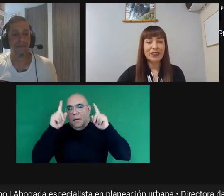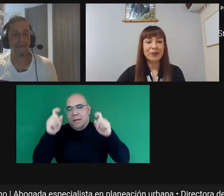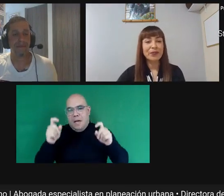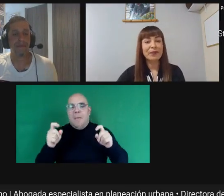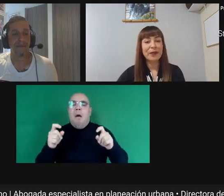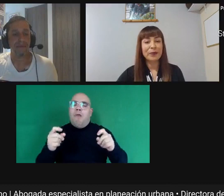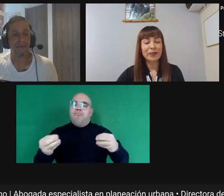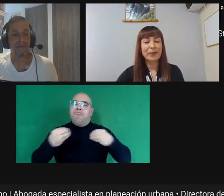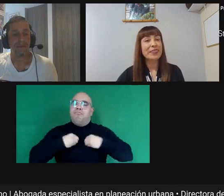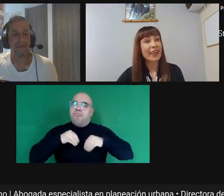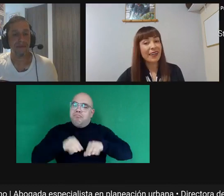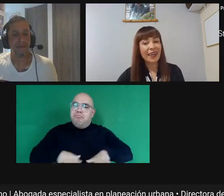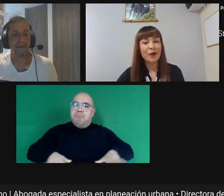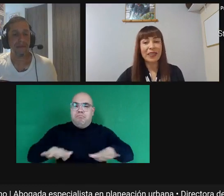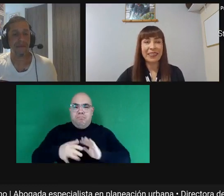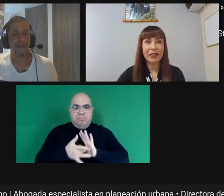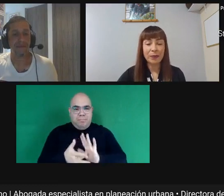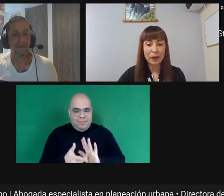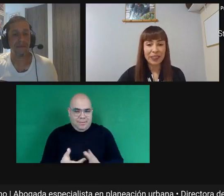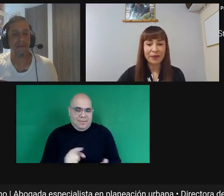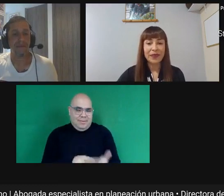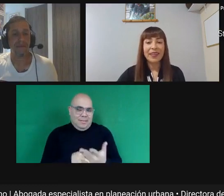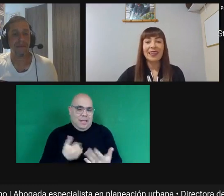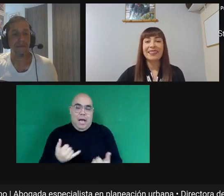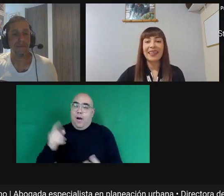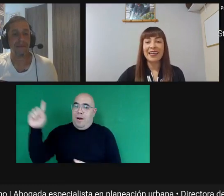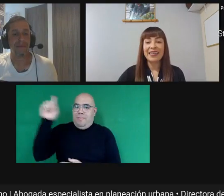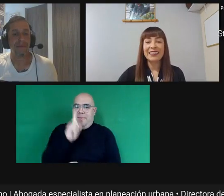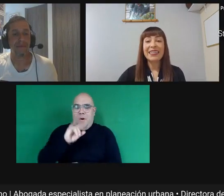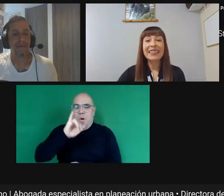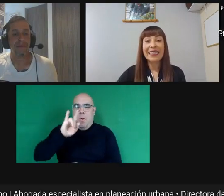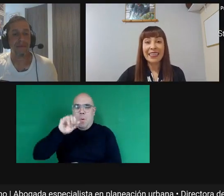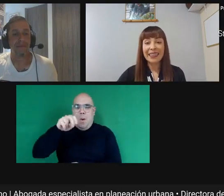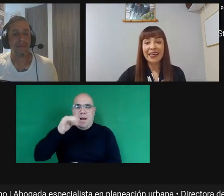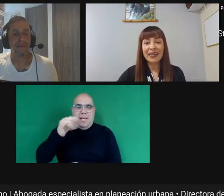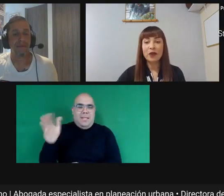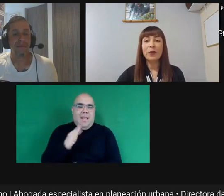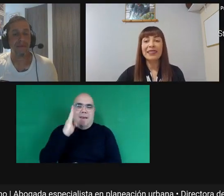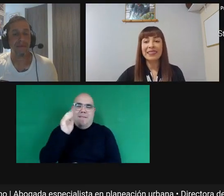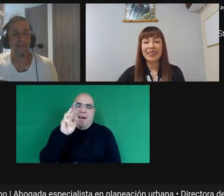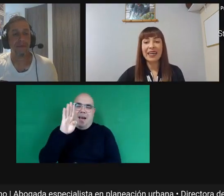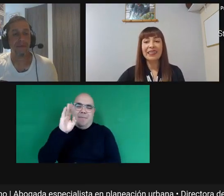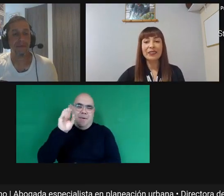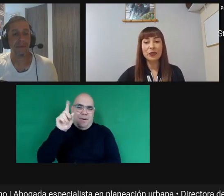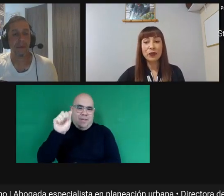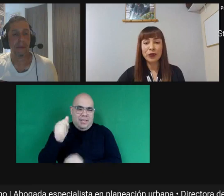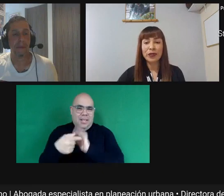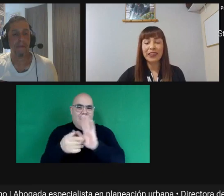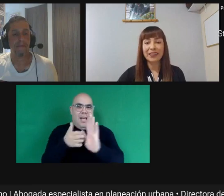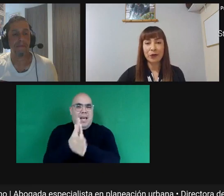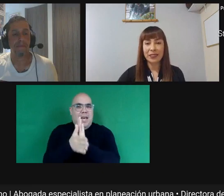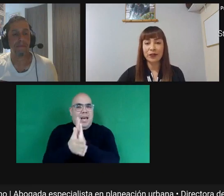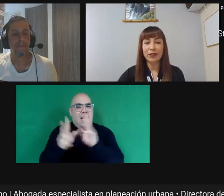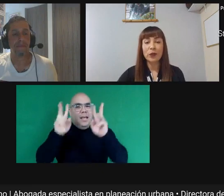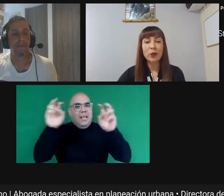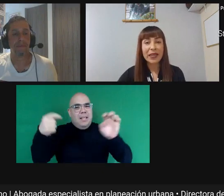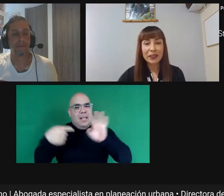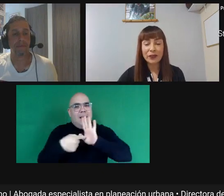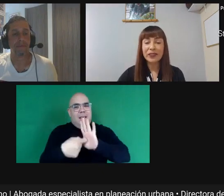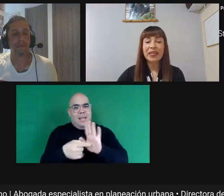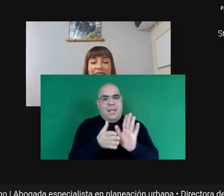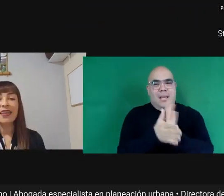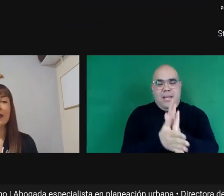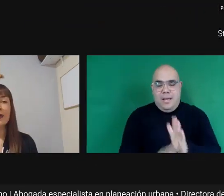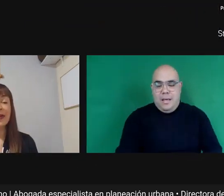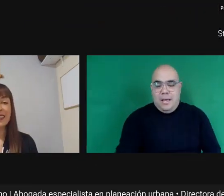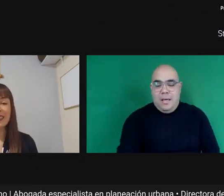para ello pues vamos a invitar a Juanita Barbosa. Ella es arquitecta con maestría en estudio y restauración de